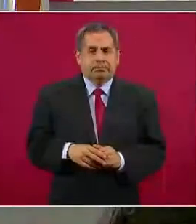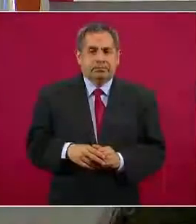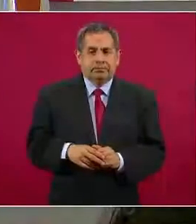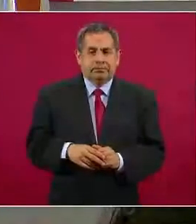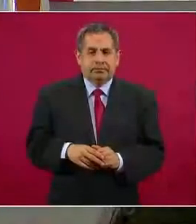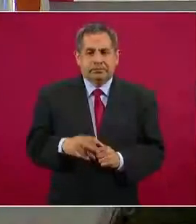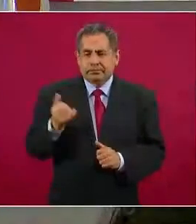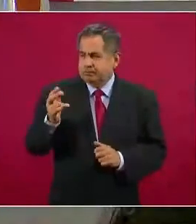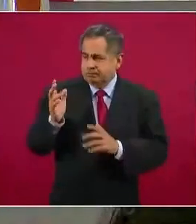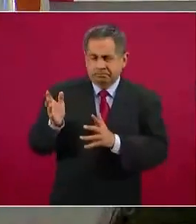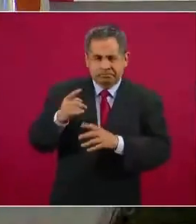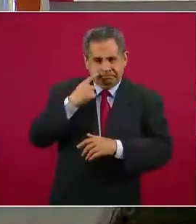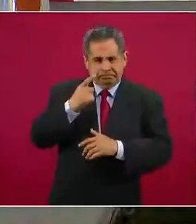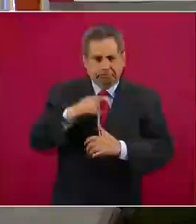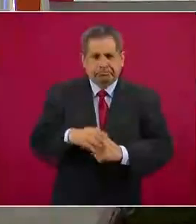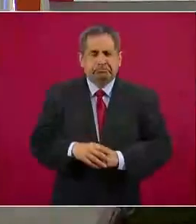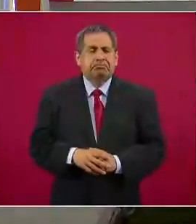así.